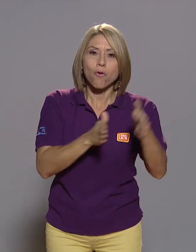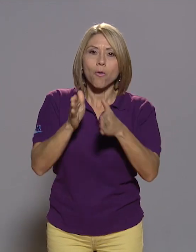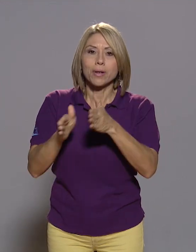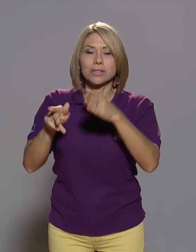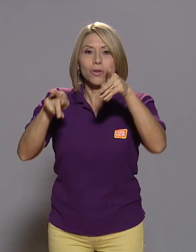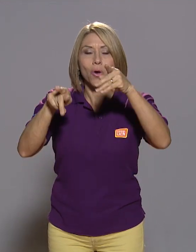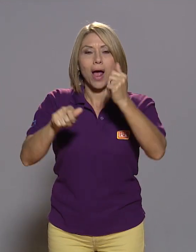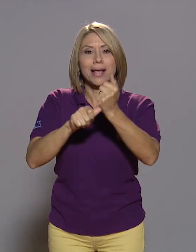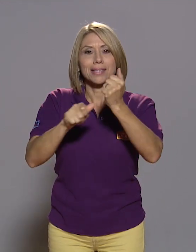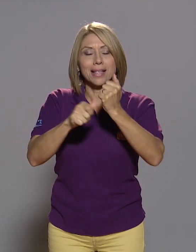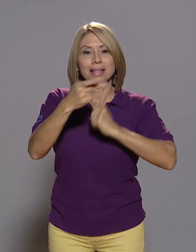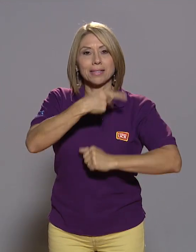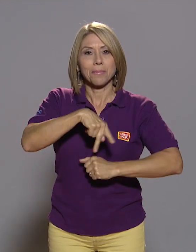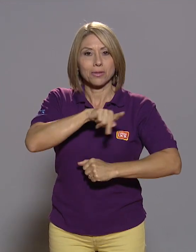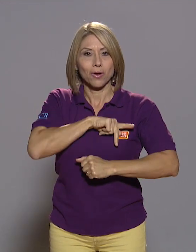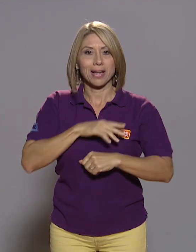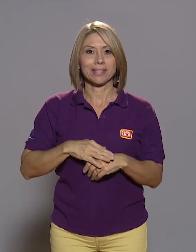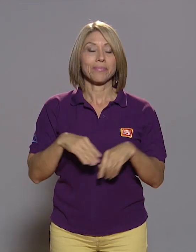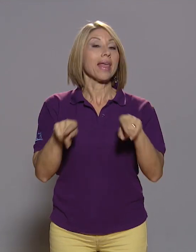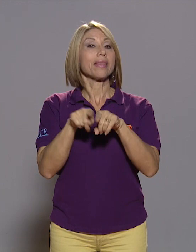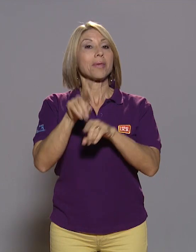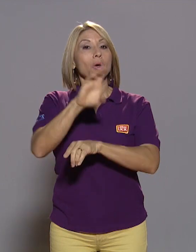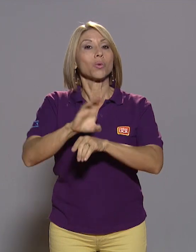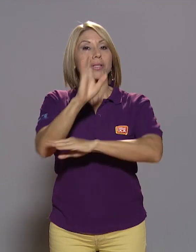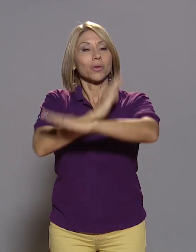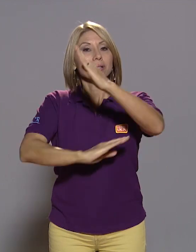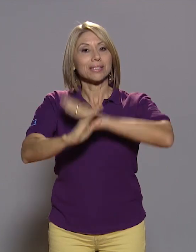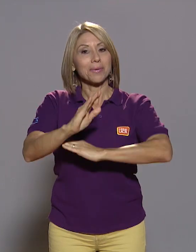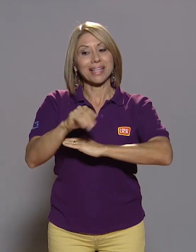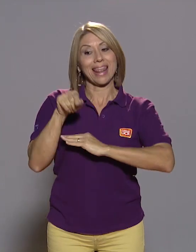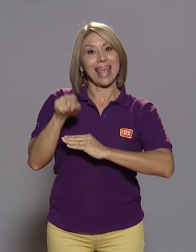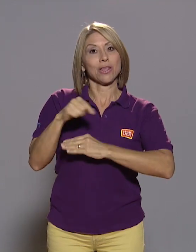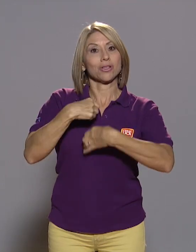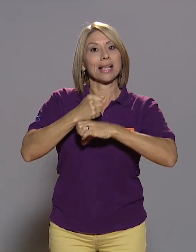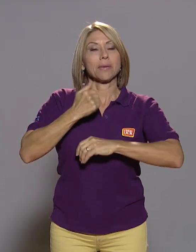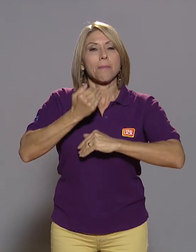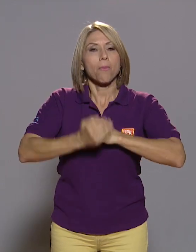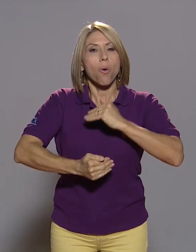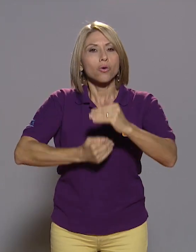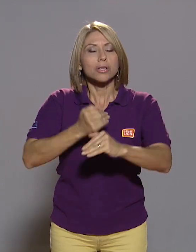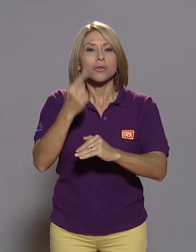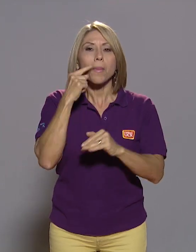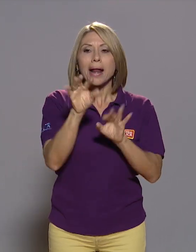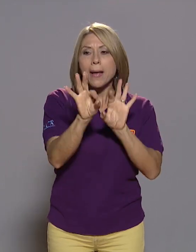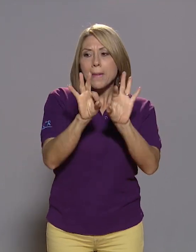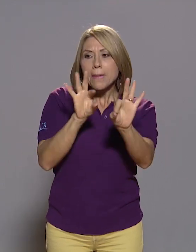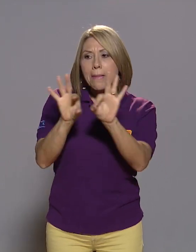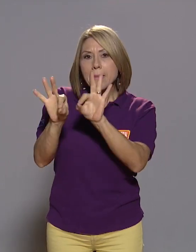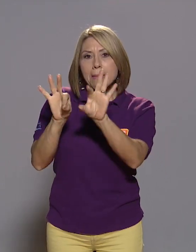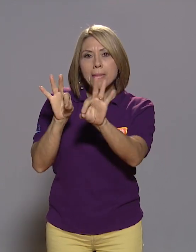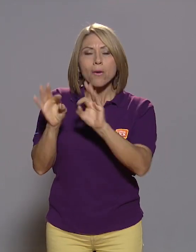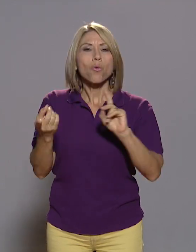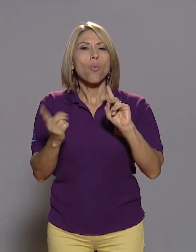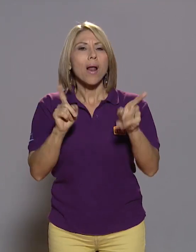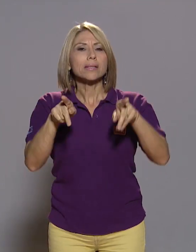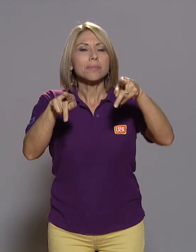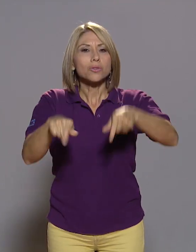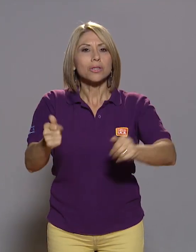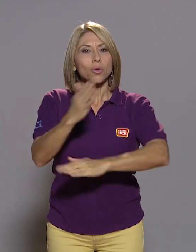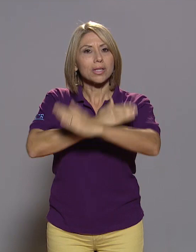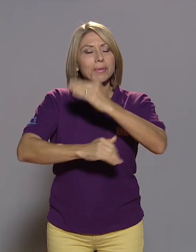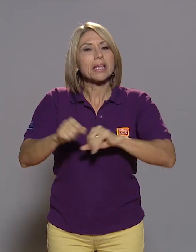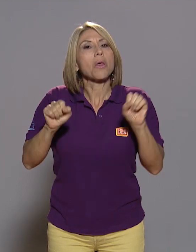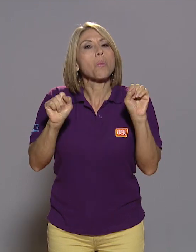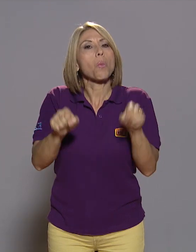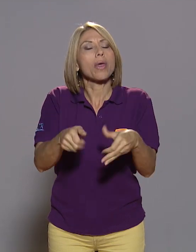Consejo Nacional de Personas con Discapacidad, quien hace todo el proceso de selección de las personas con discapacidad que van a poder optar por